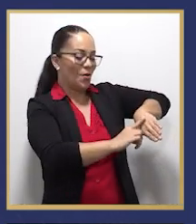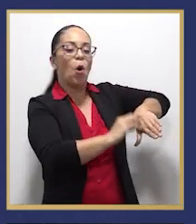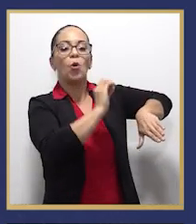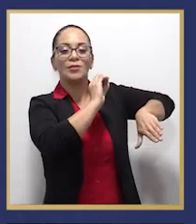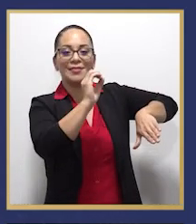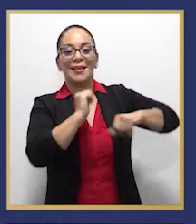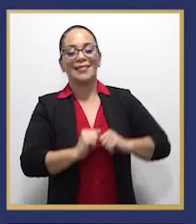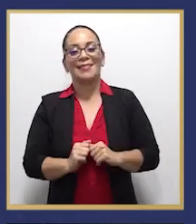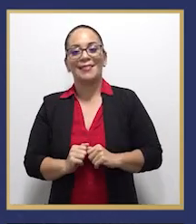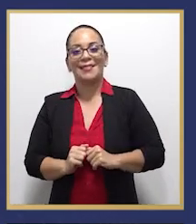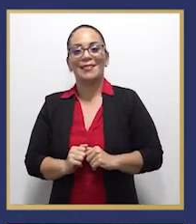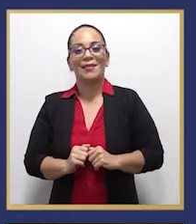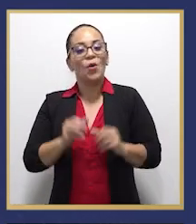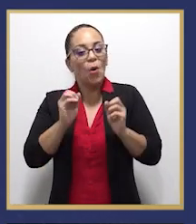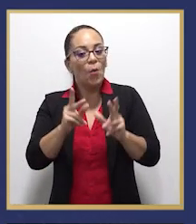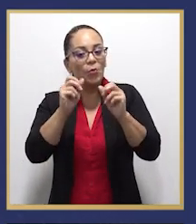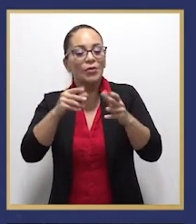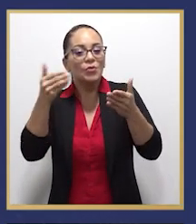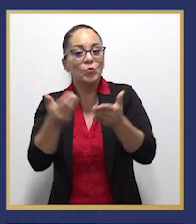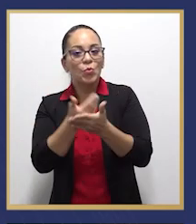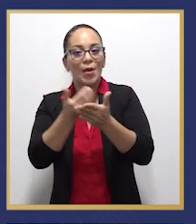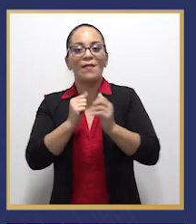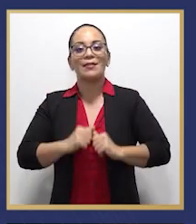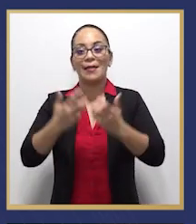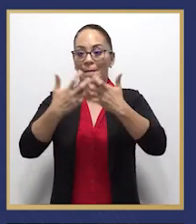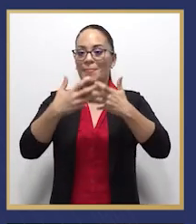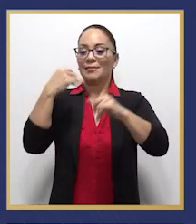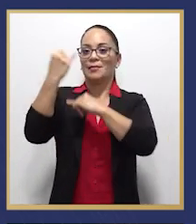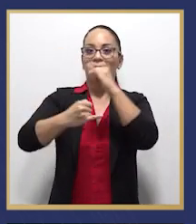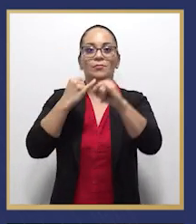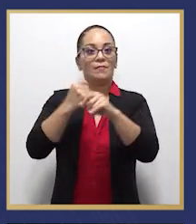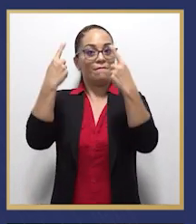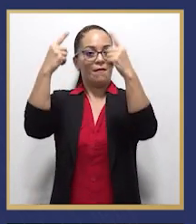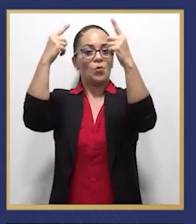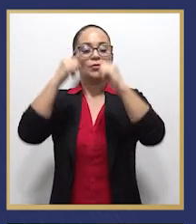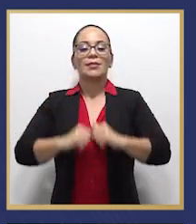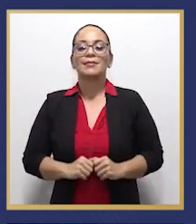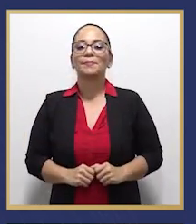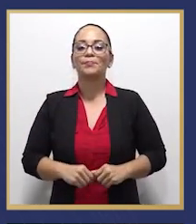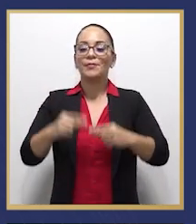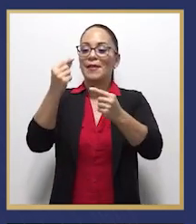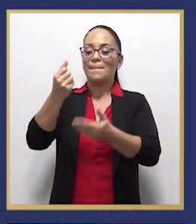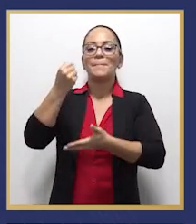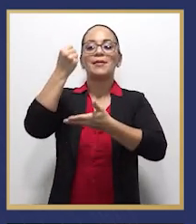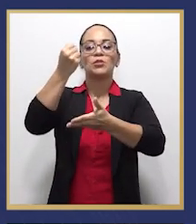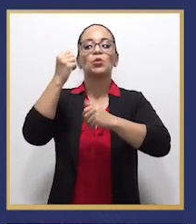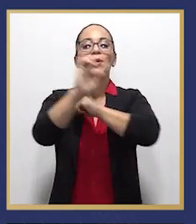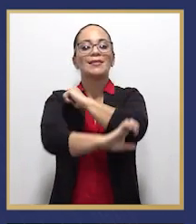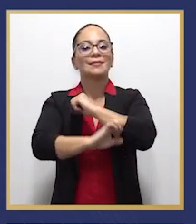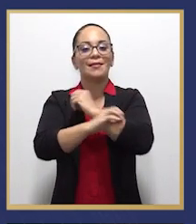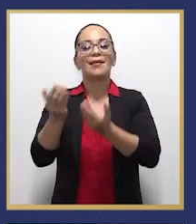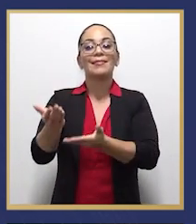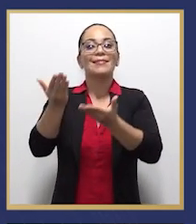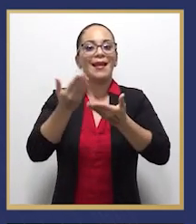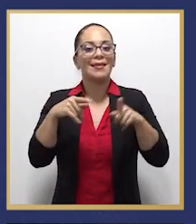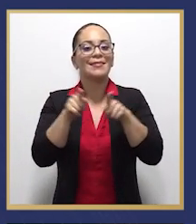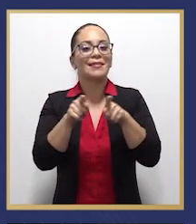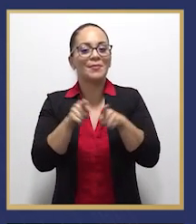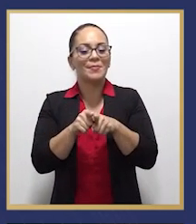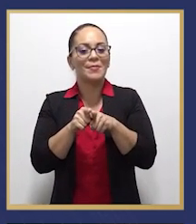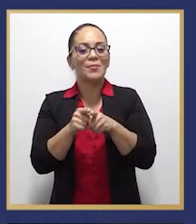occidente el tener oportunidades nuevas y empresas multinacionales de renombre la inversión extranjera trae